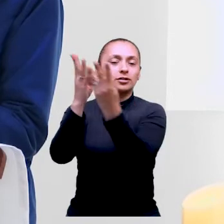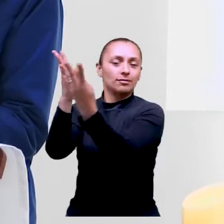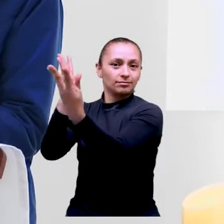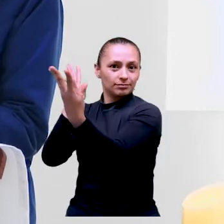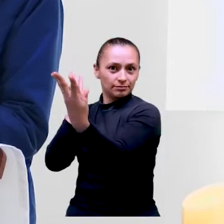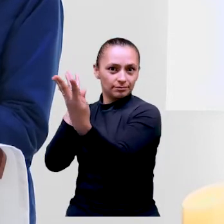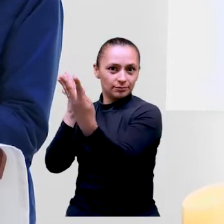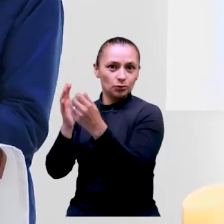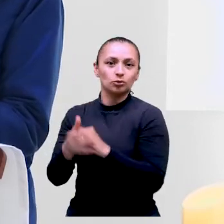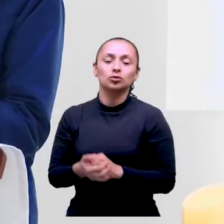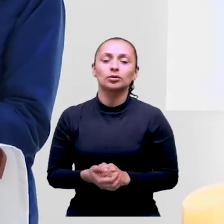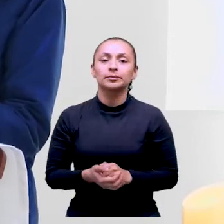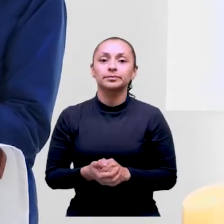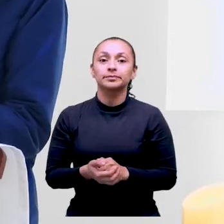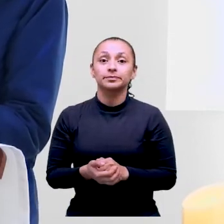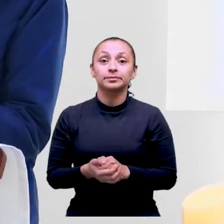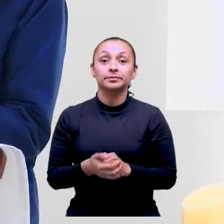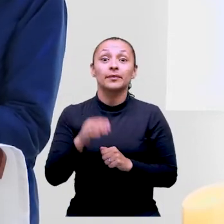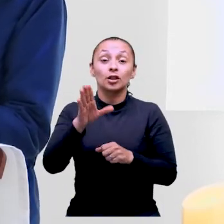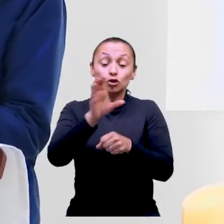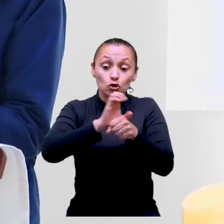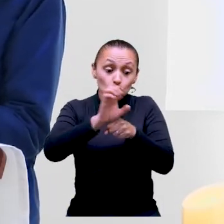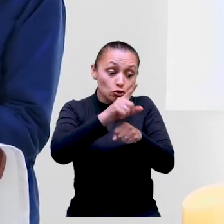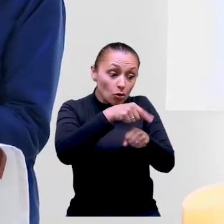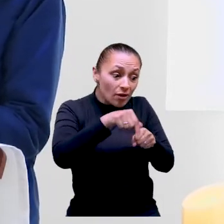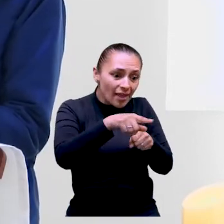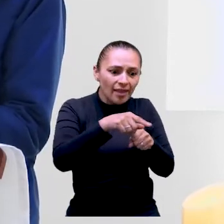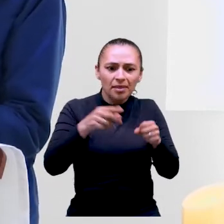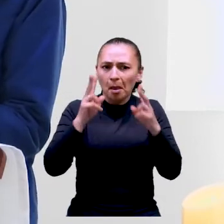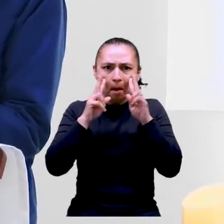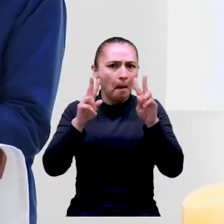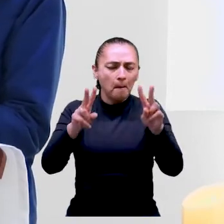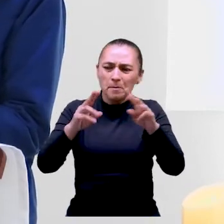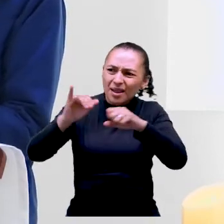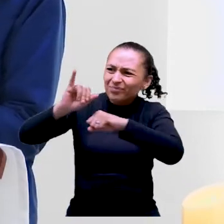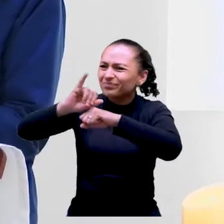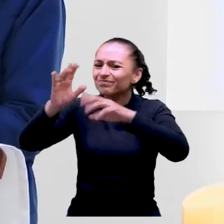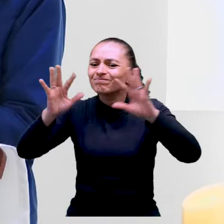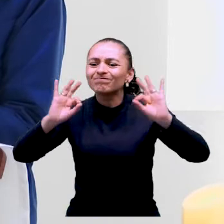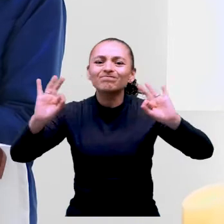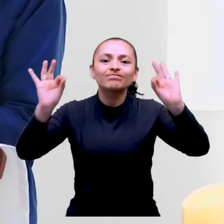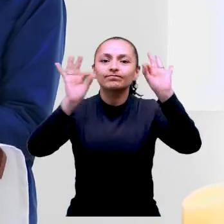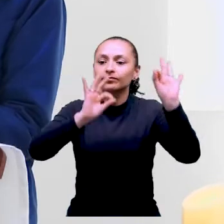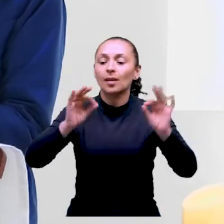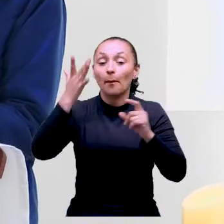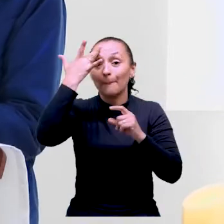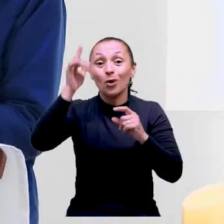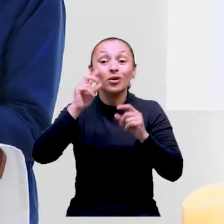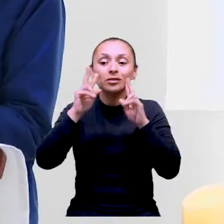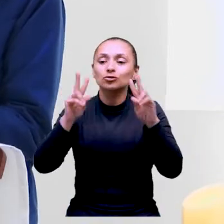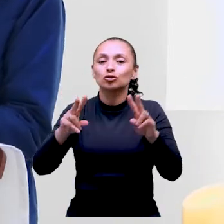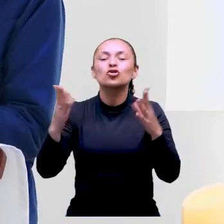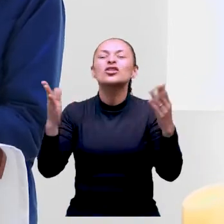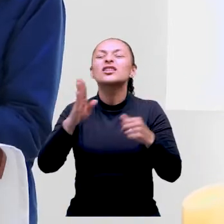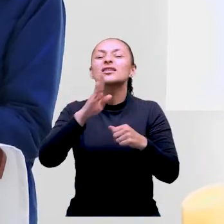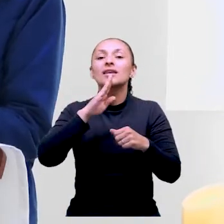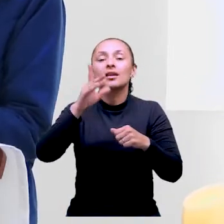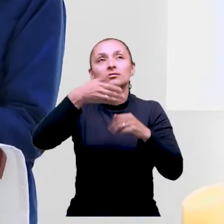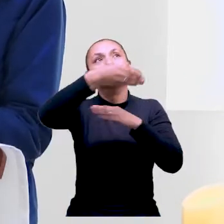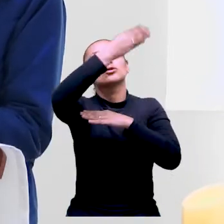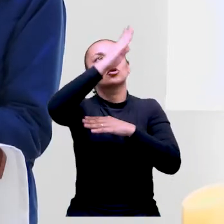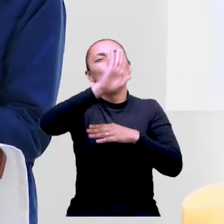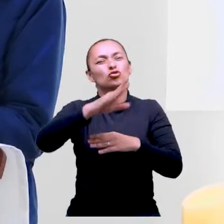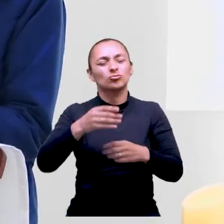nombres de los dos apóstoles del cordero en la ciudad no mi santuario porque su santuario